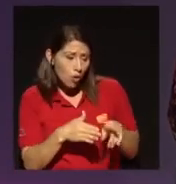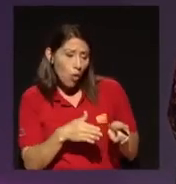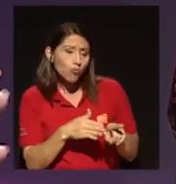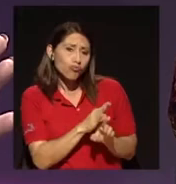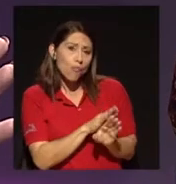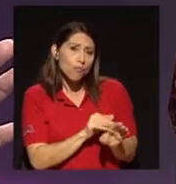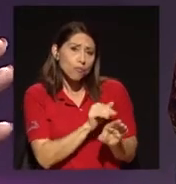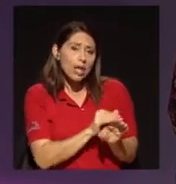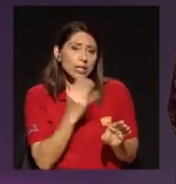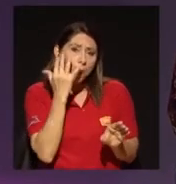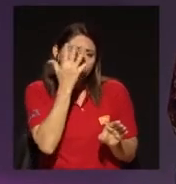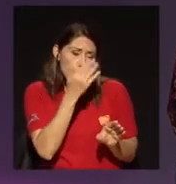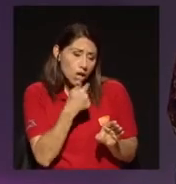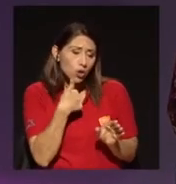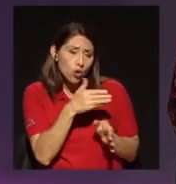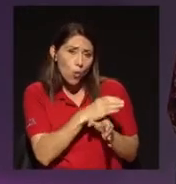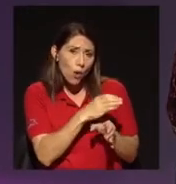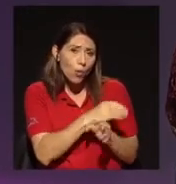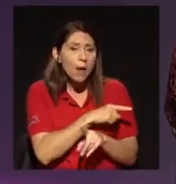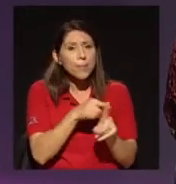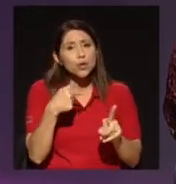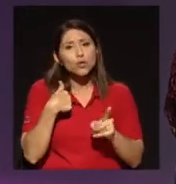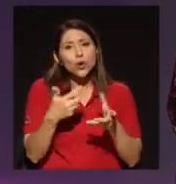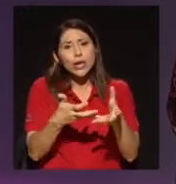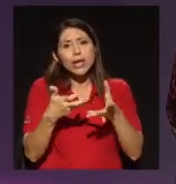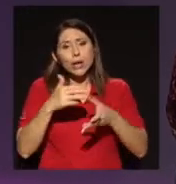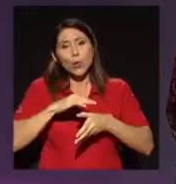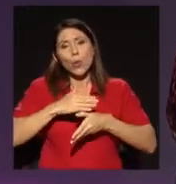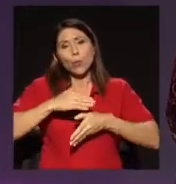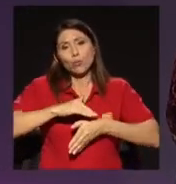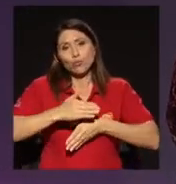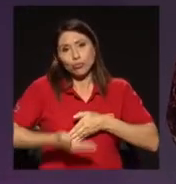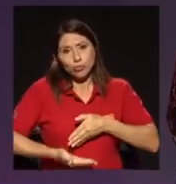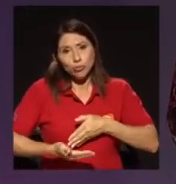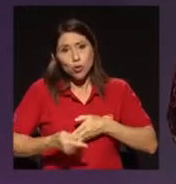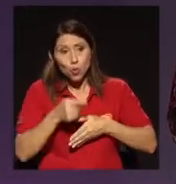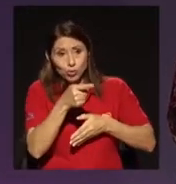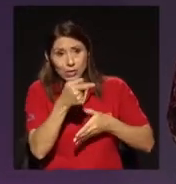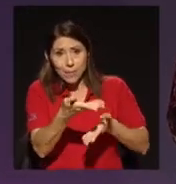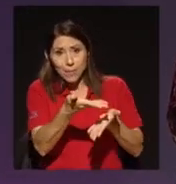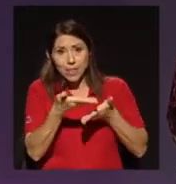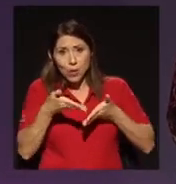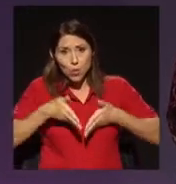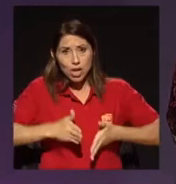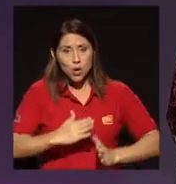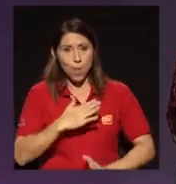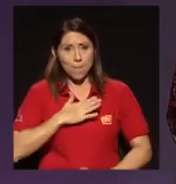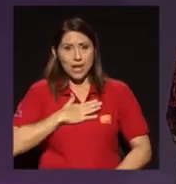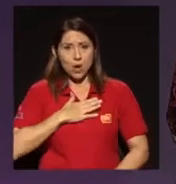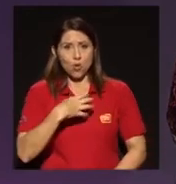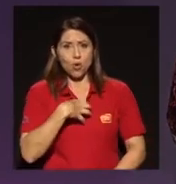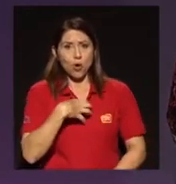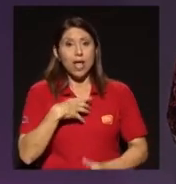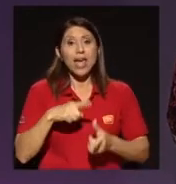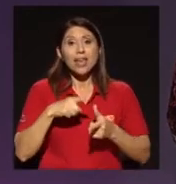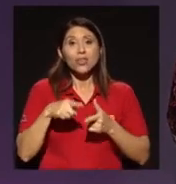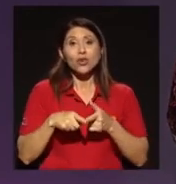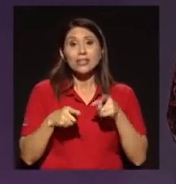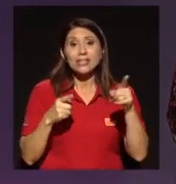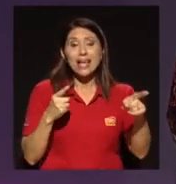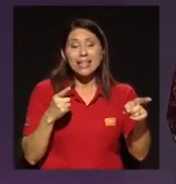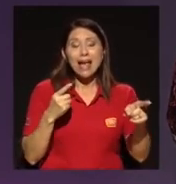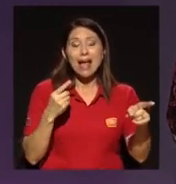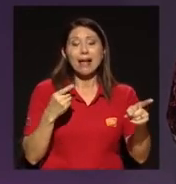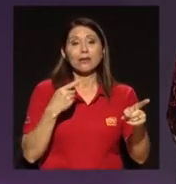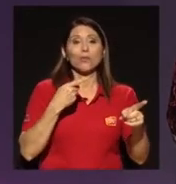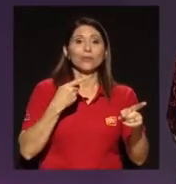a cuidar y todo, pero dame un hijo que sea mío. Entonces la adolescente cae, se deja embarazar y a lo mejor